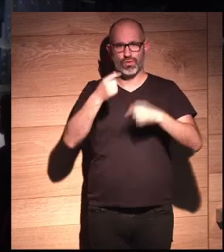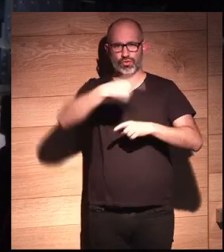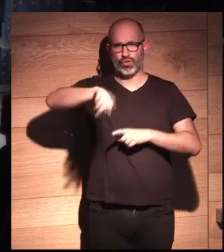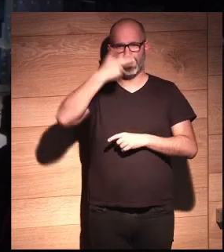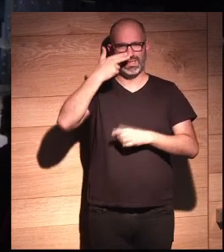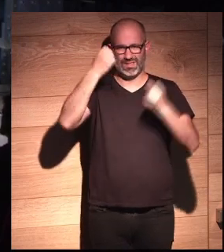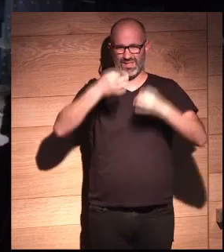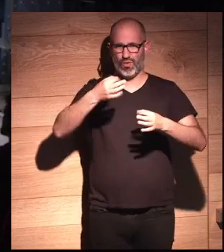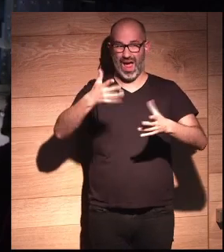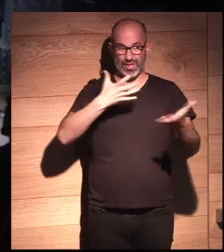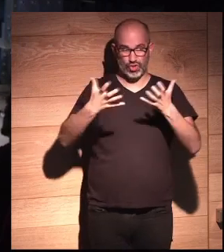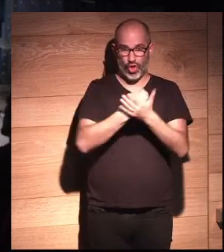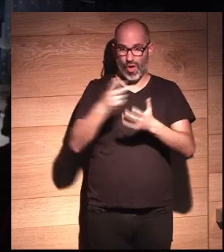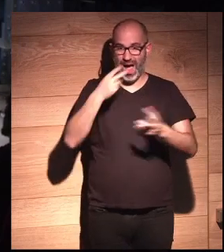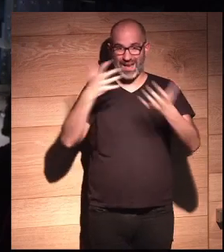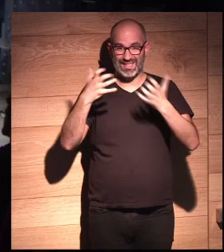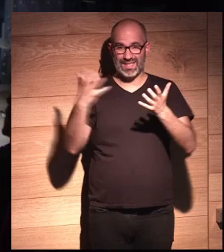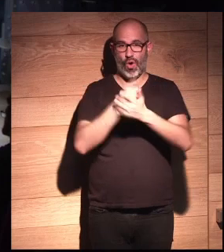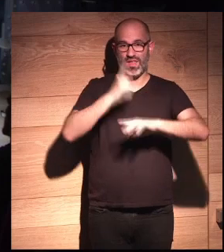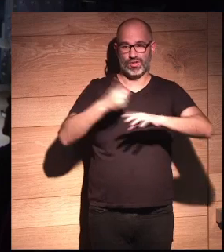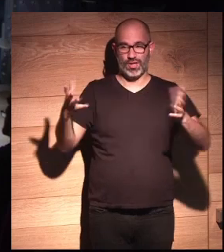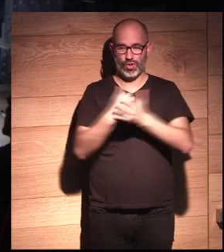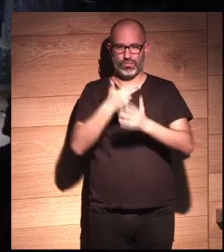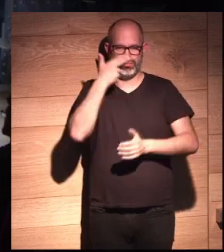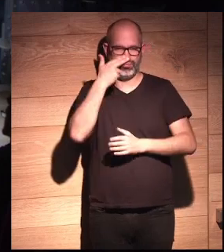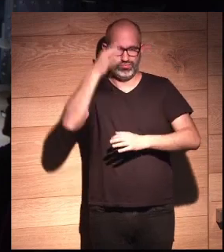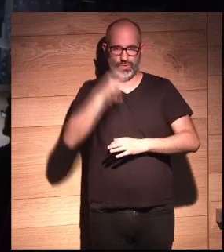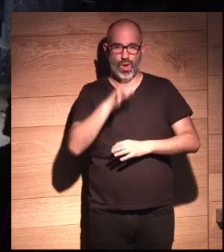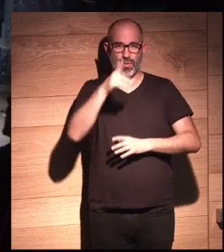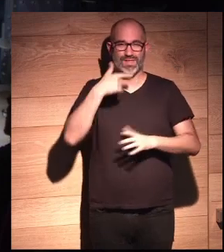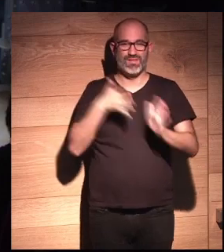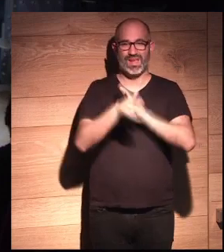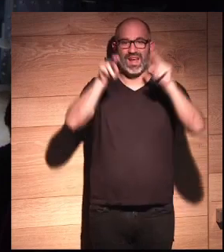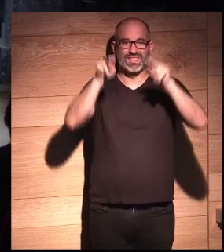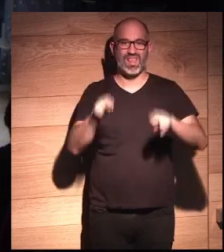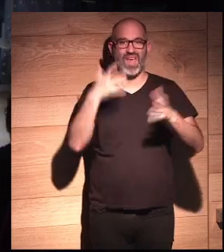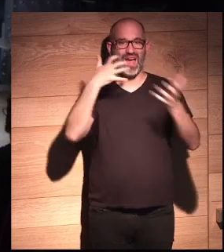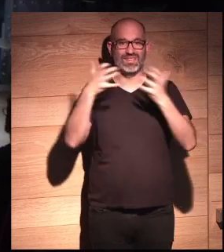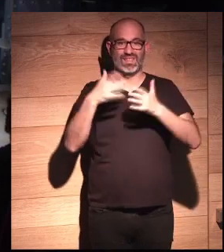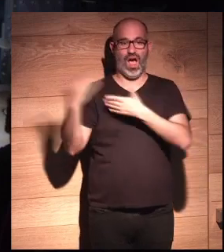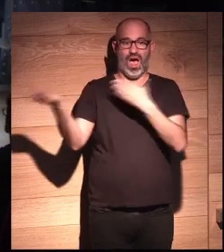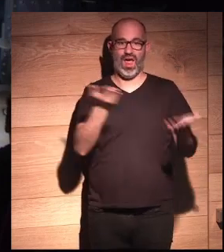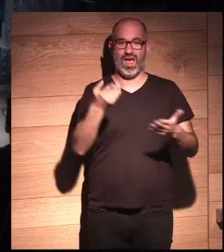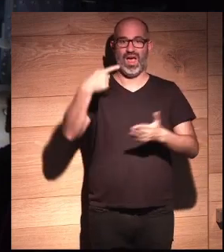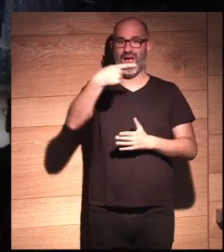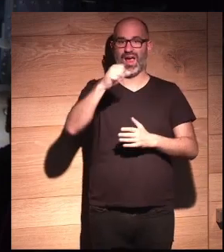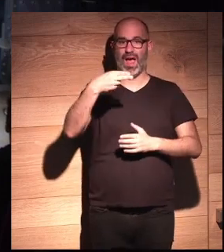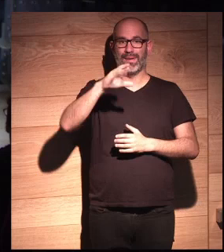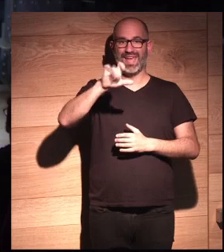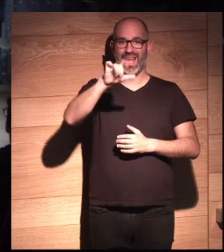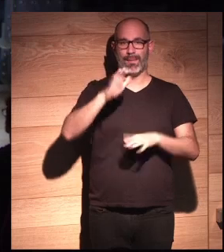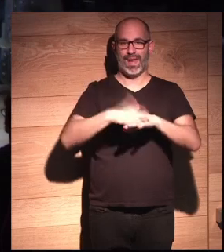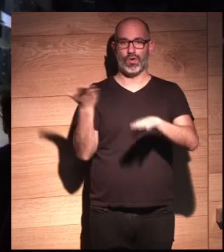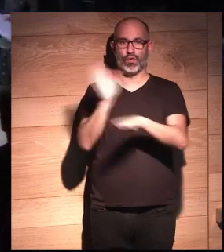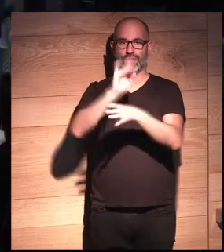a todos los artistas y directores que estemos aquí, porque es una residencia artística. Así que os dejo con Gabriela y que ya nos cuente su